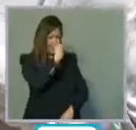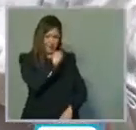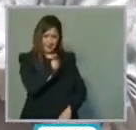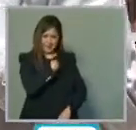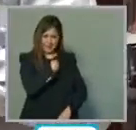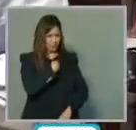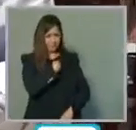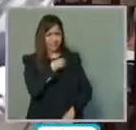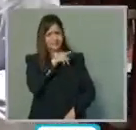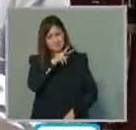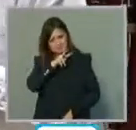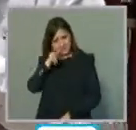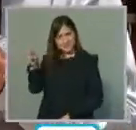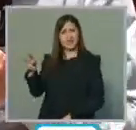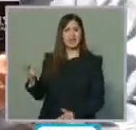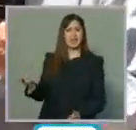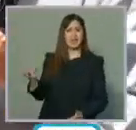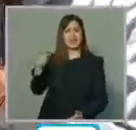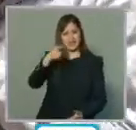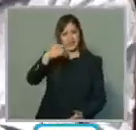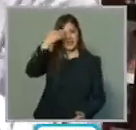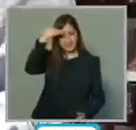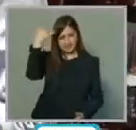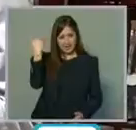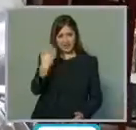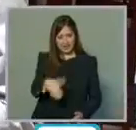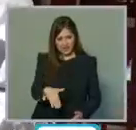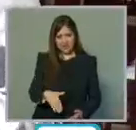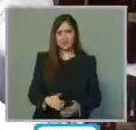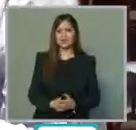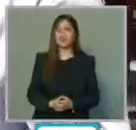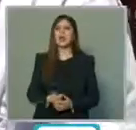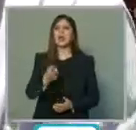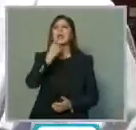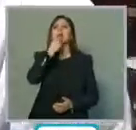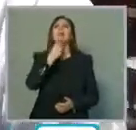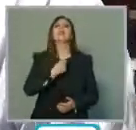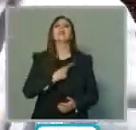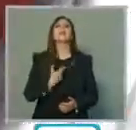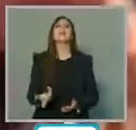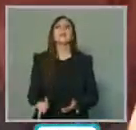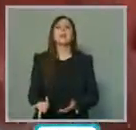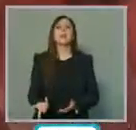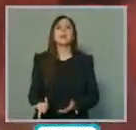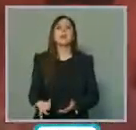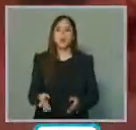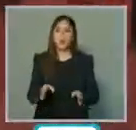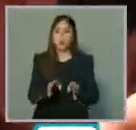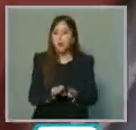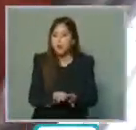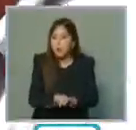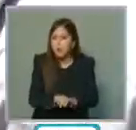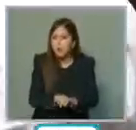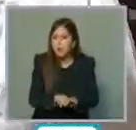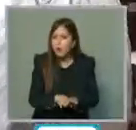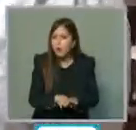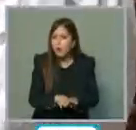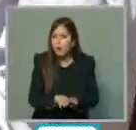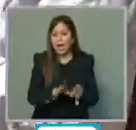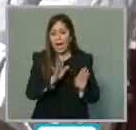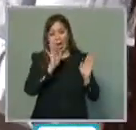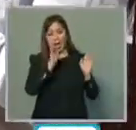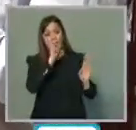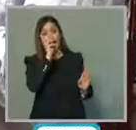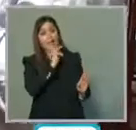Alberto. ¿Sí? Ah, ya sabe, ¿verdad? A ver, dígame. ¿Cómo? Ah, dice, a ver,